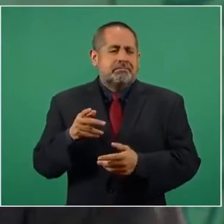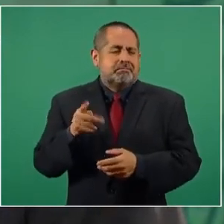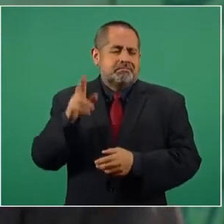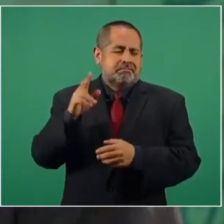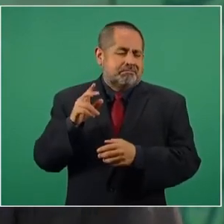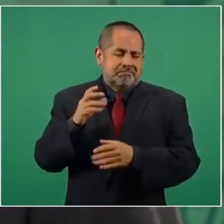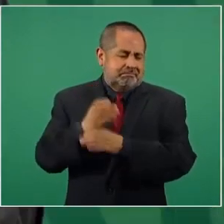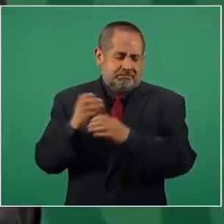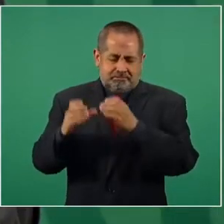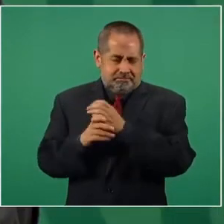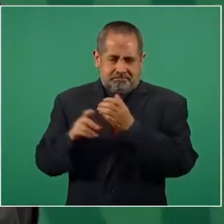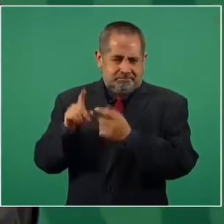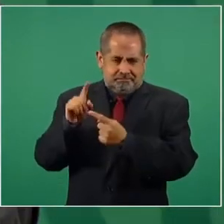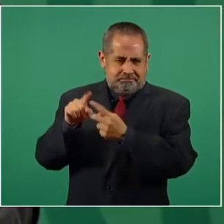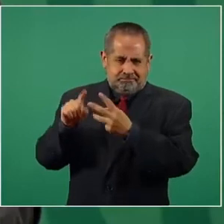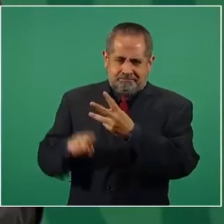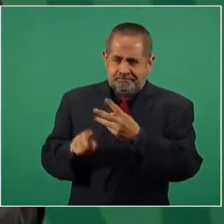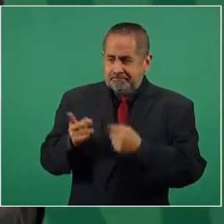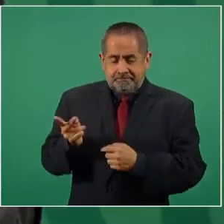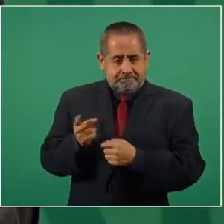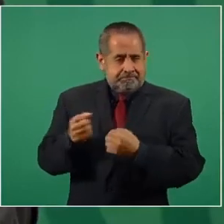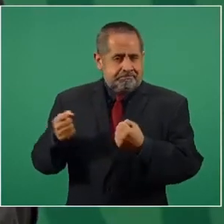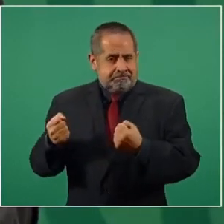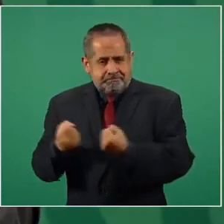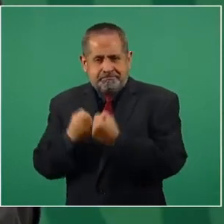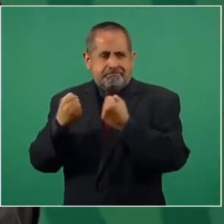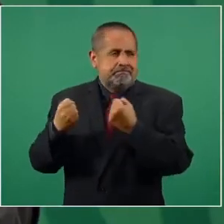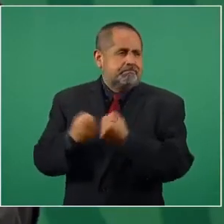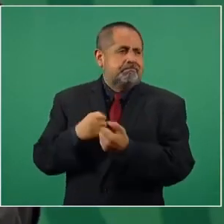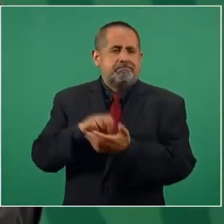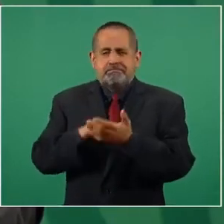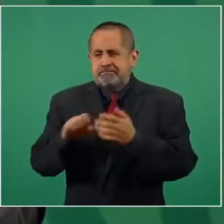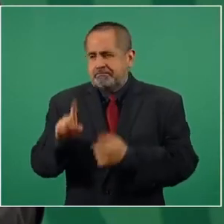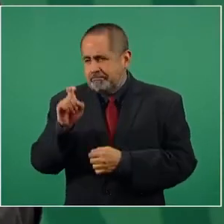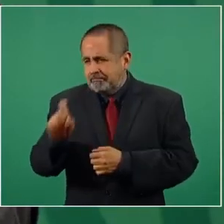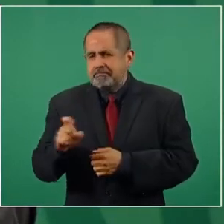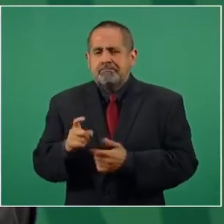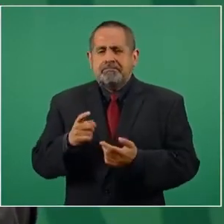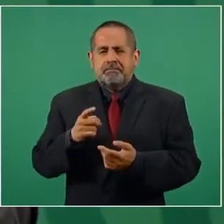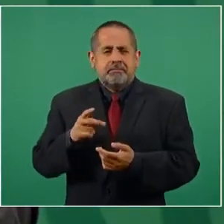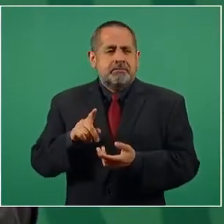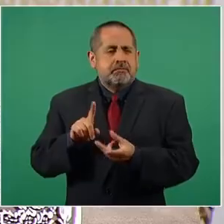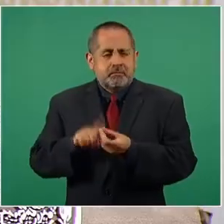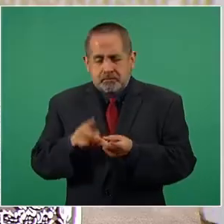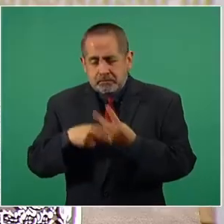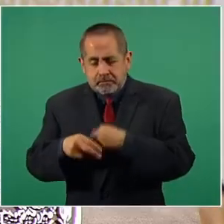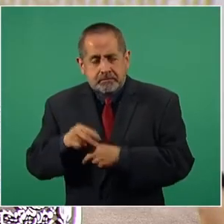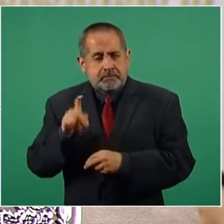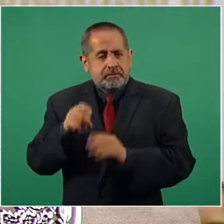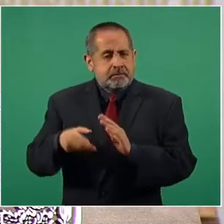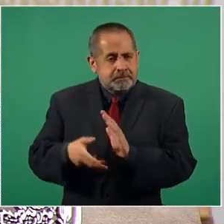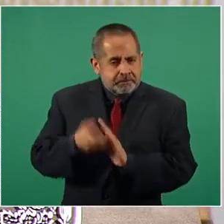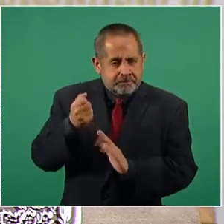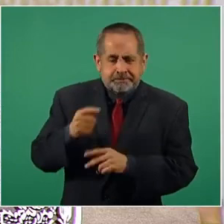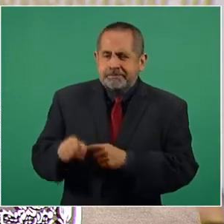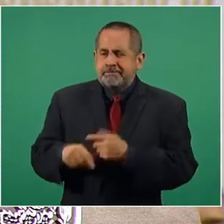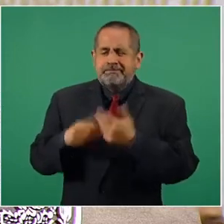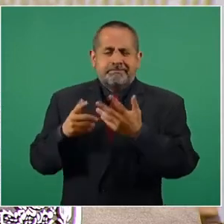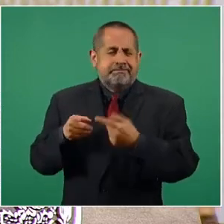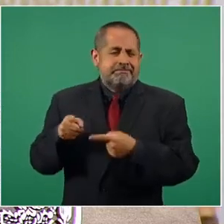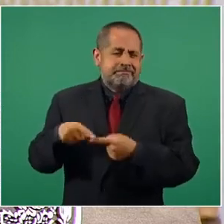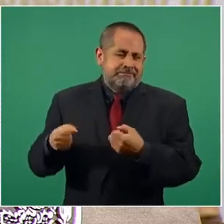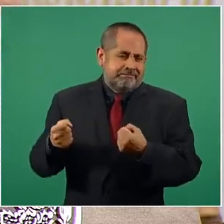por otras razones, el agua, los manantiales, que han